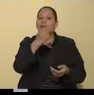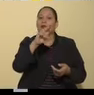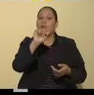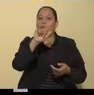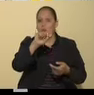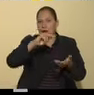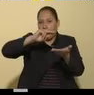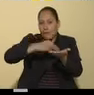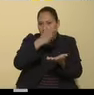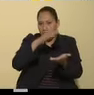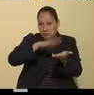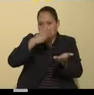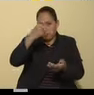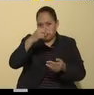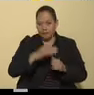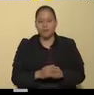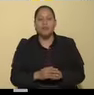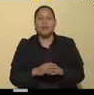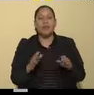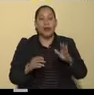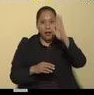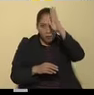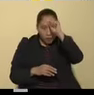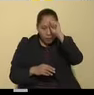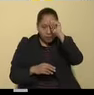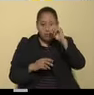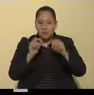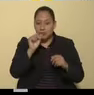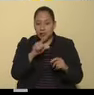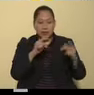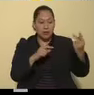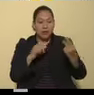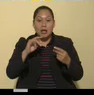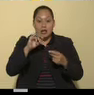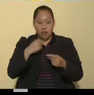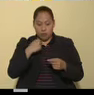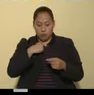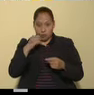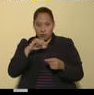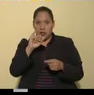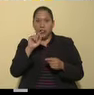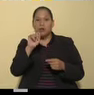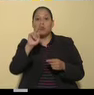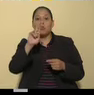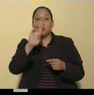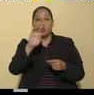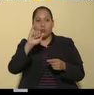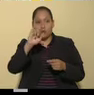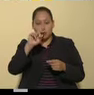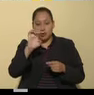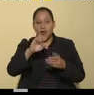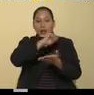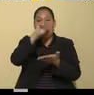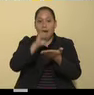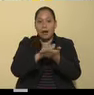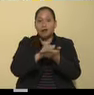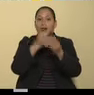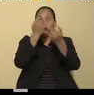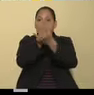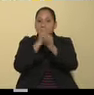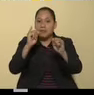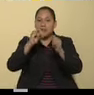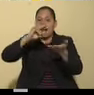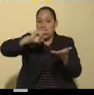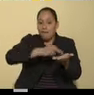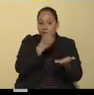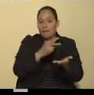creen? Iturbide es quien firma, a su vez, el Acta de la Independencia y luego toma el poder